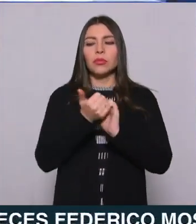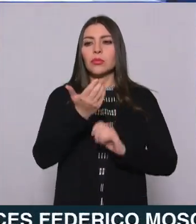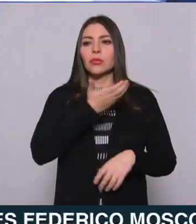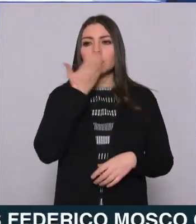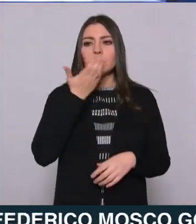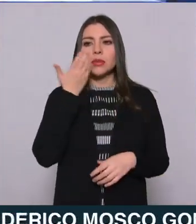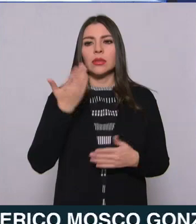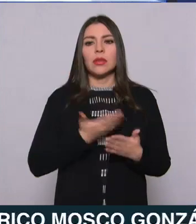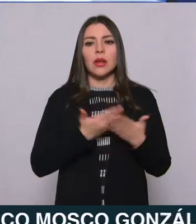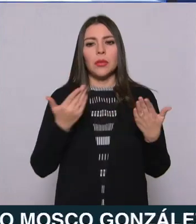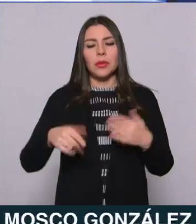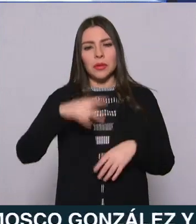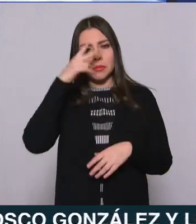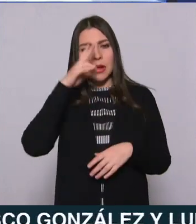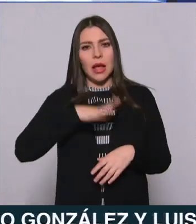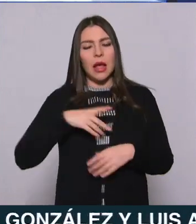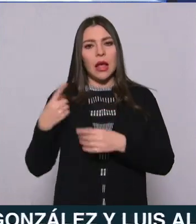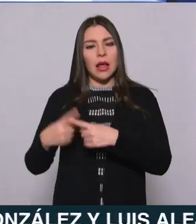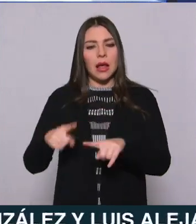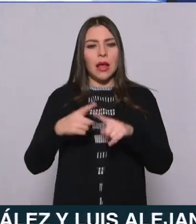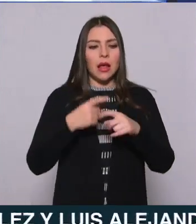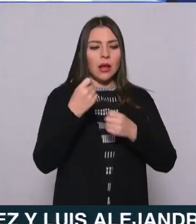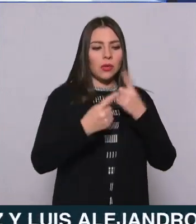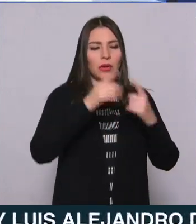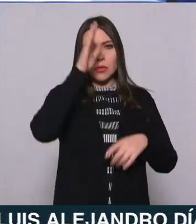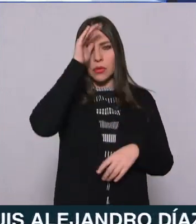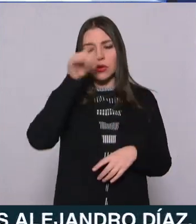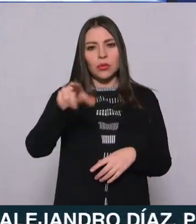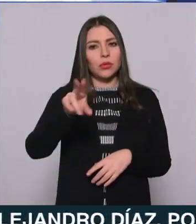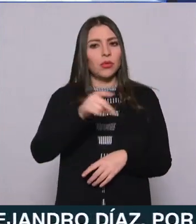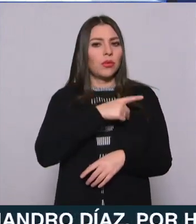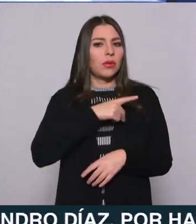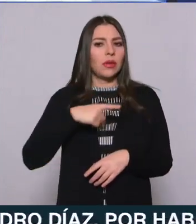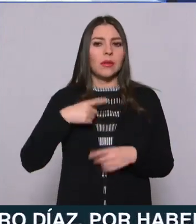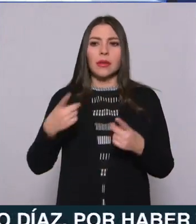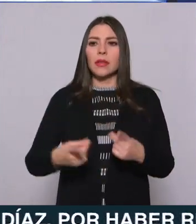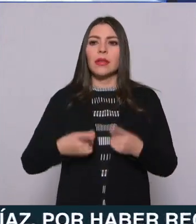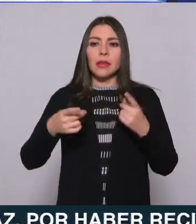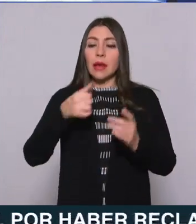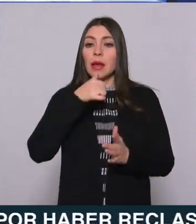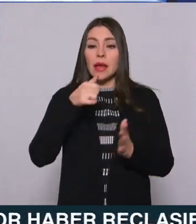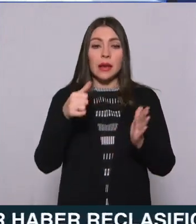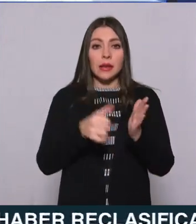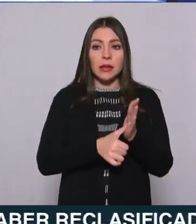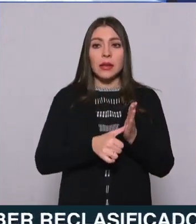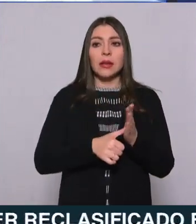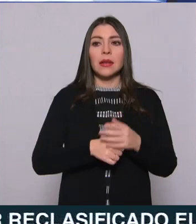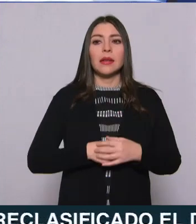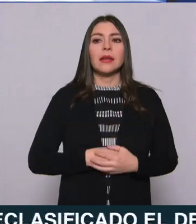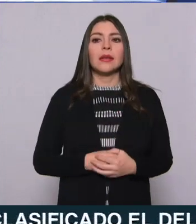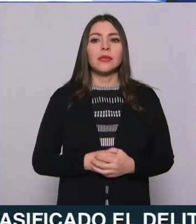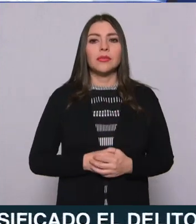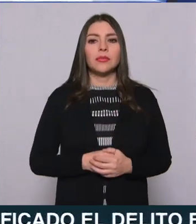acuerdos que prevén las autoridades penitenciarias donde no se debe de expedir esa carta, pero sin embargo las